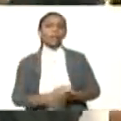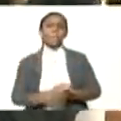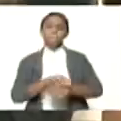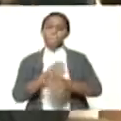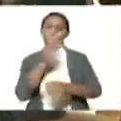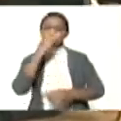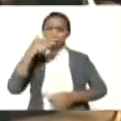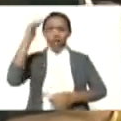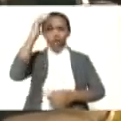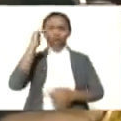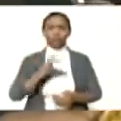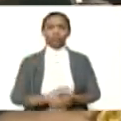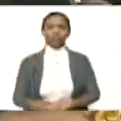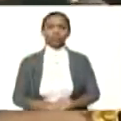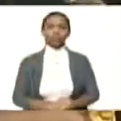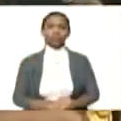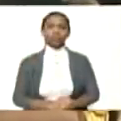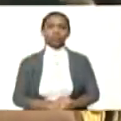Mayor.